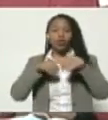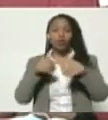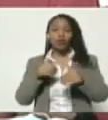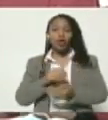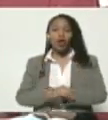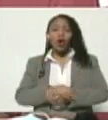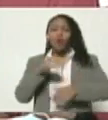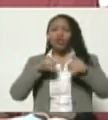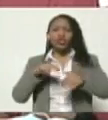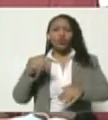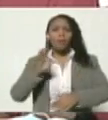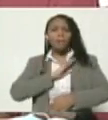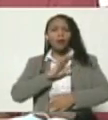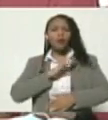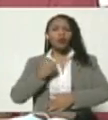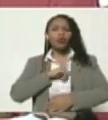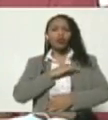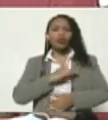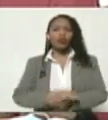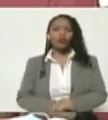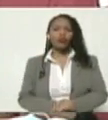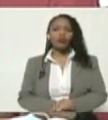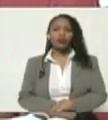Los votos nosotros los tenemos.